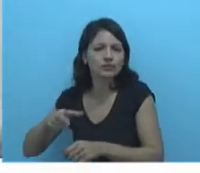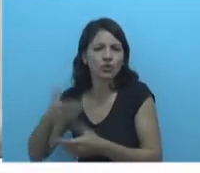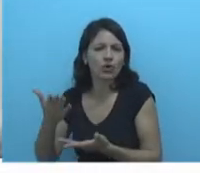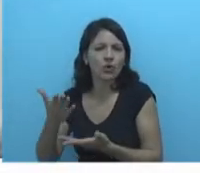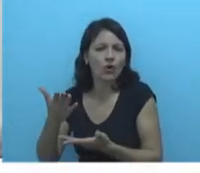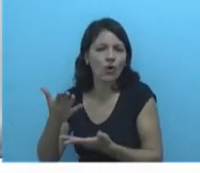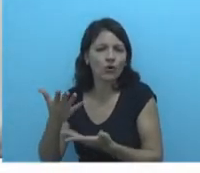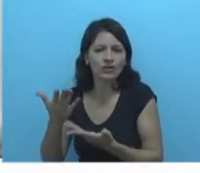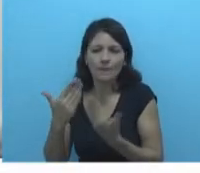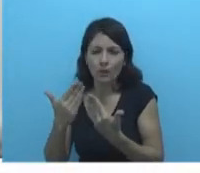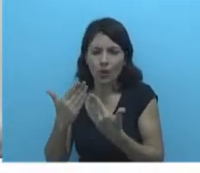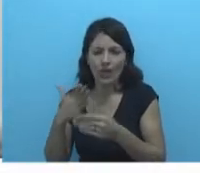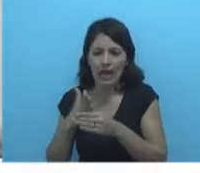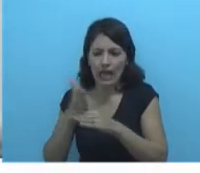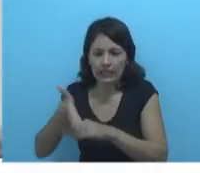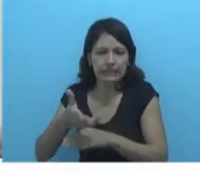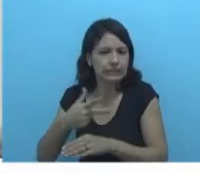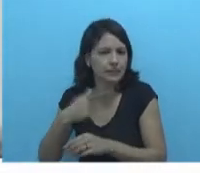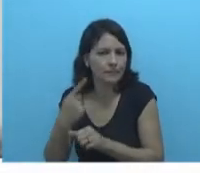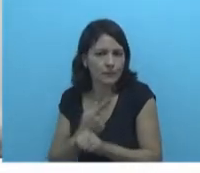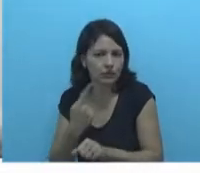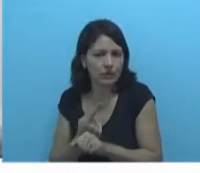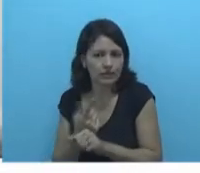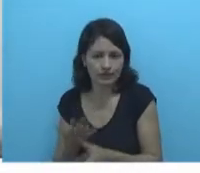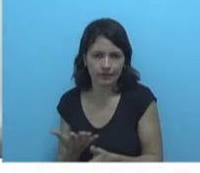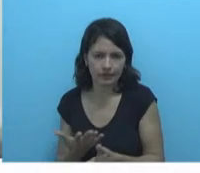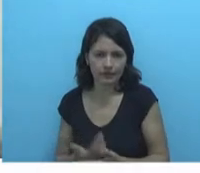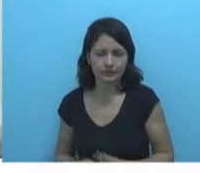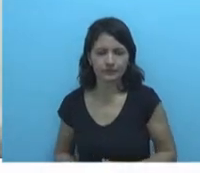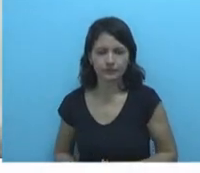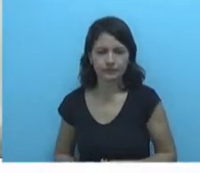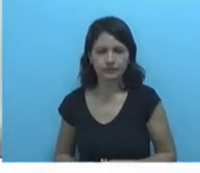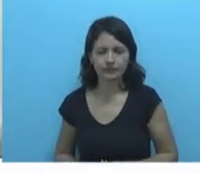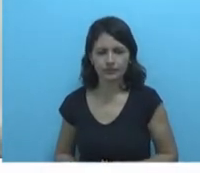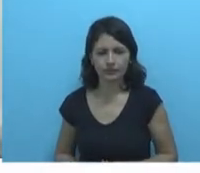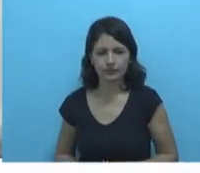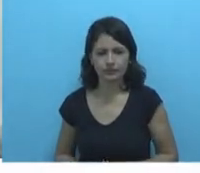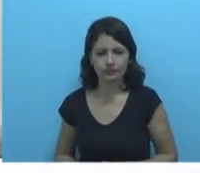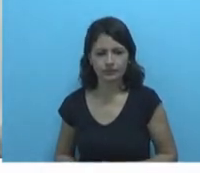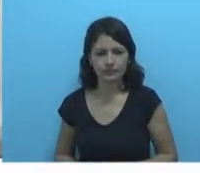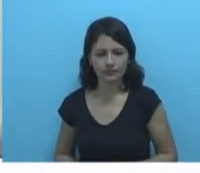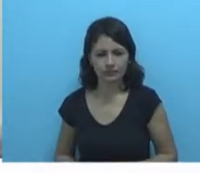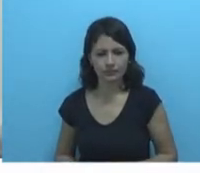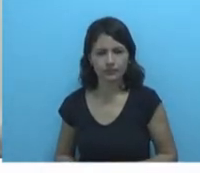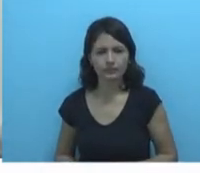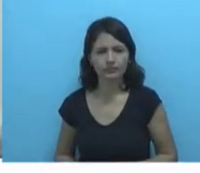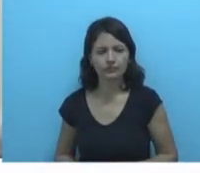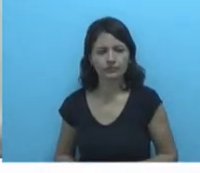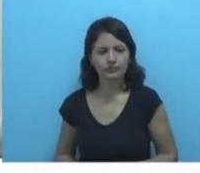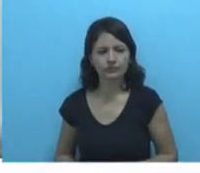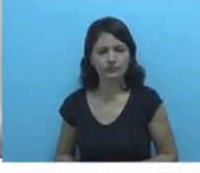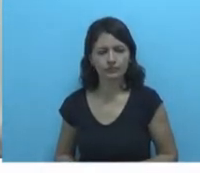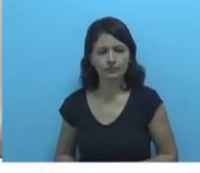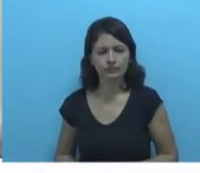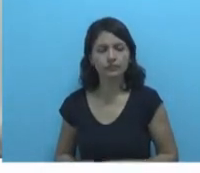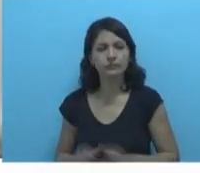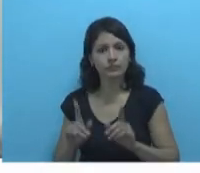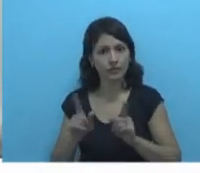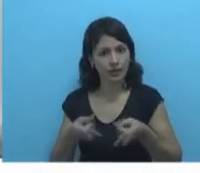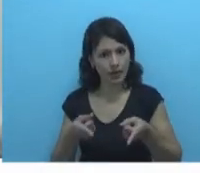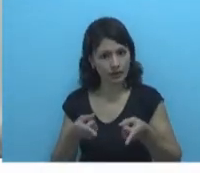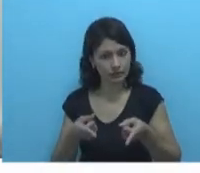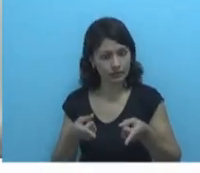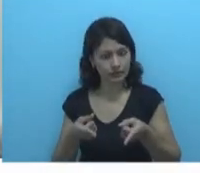ello la falta de ingreso de divisas en el país. Además, no es menor un dato que